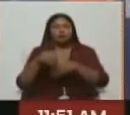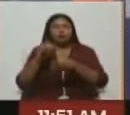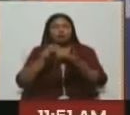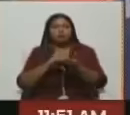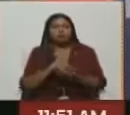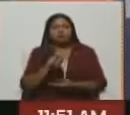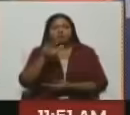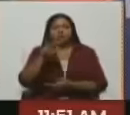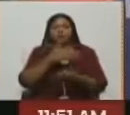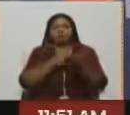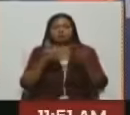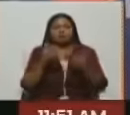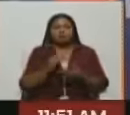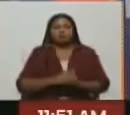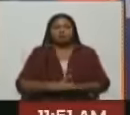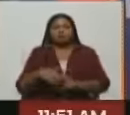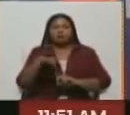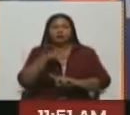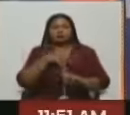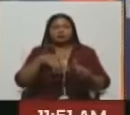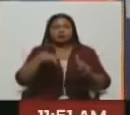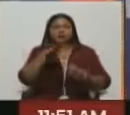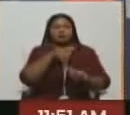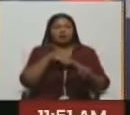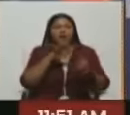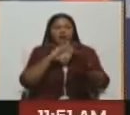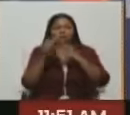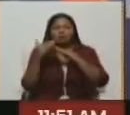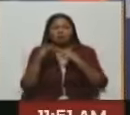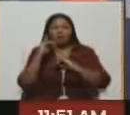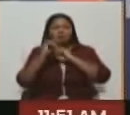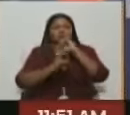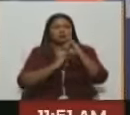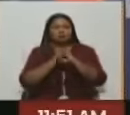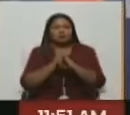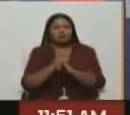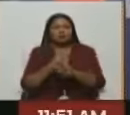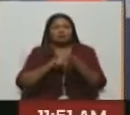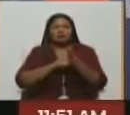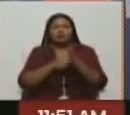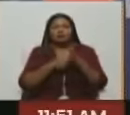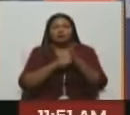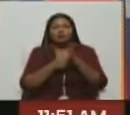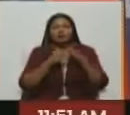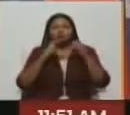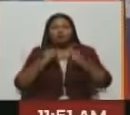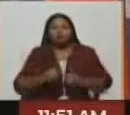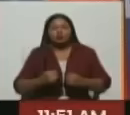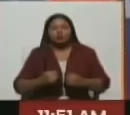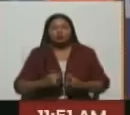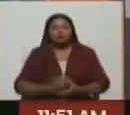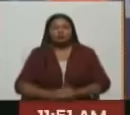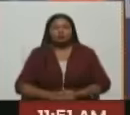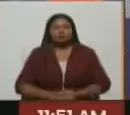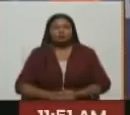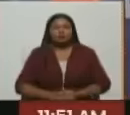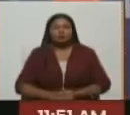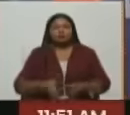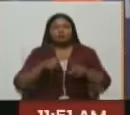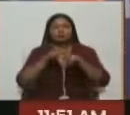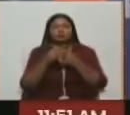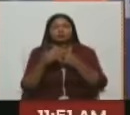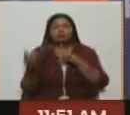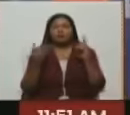fueron 3 millones para chantajear a la comunidad internacional y forzar a través de la mesa de diálogo